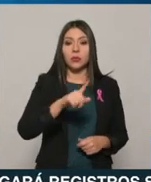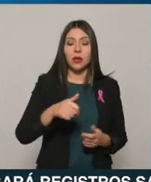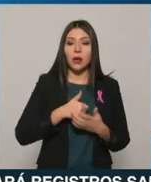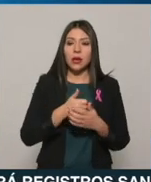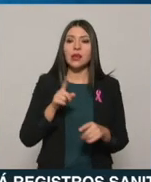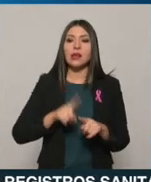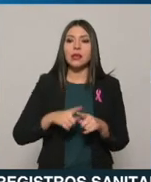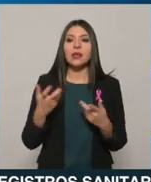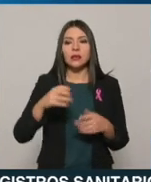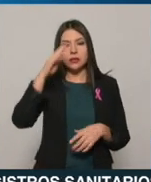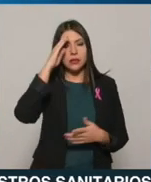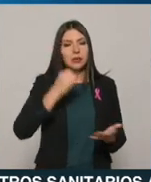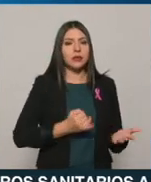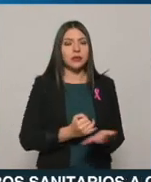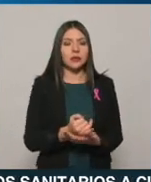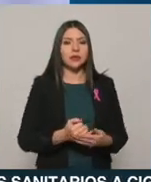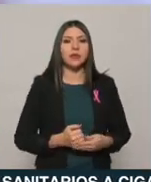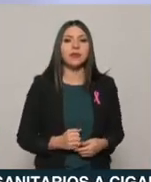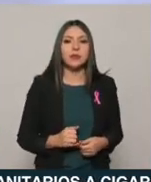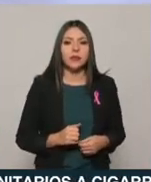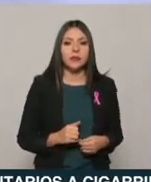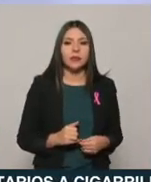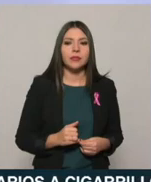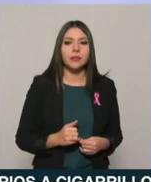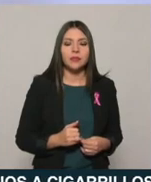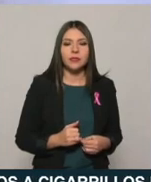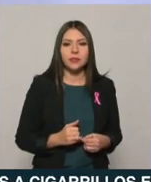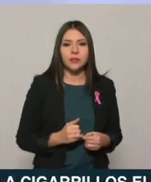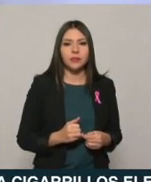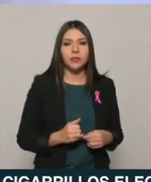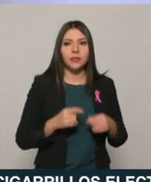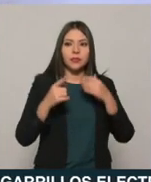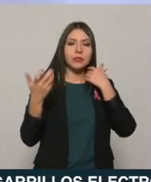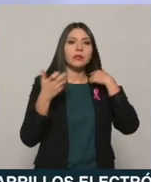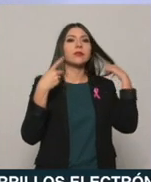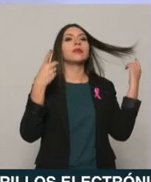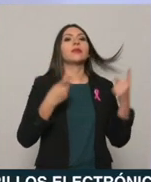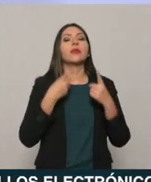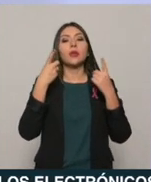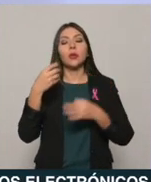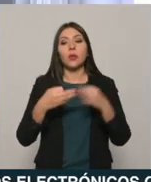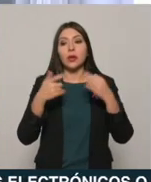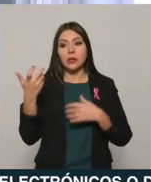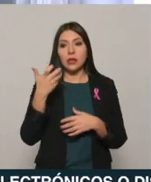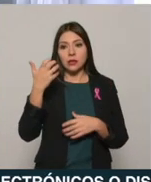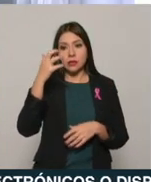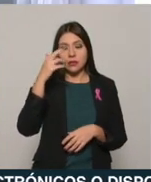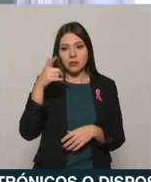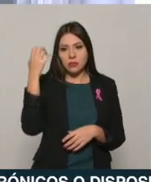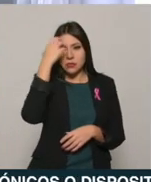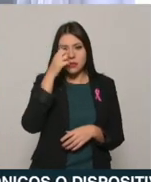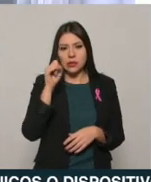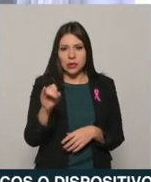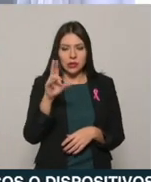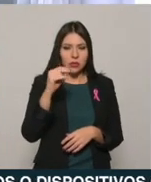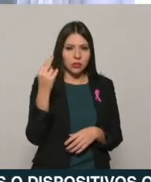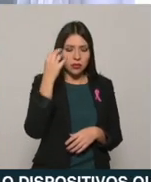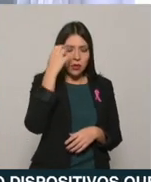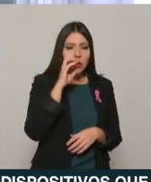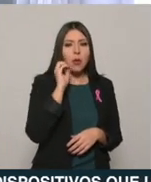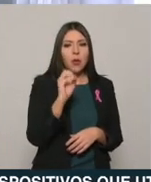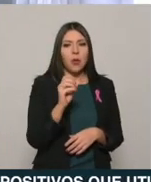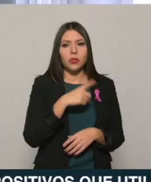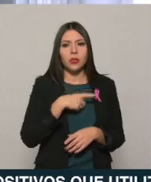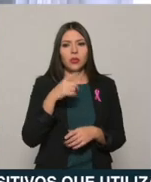lo deciden? No, es una cuestión judicial. Los casos llegan con el juez y él es quien determina si se requiere hacer una evaluación o si se